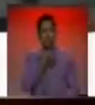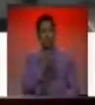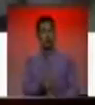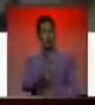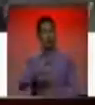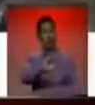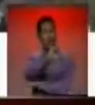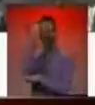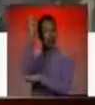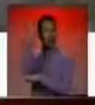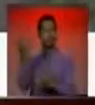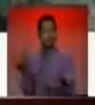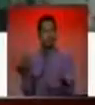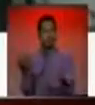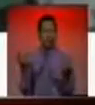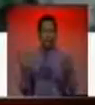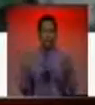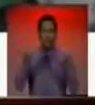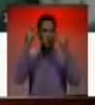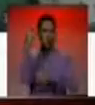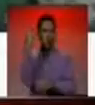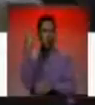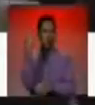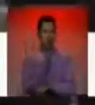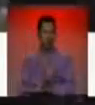las elecciones en una sola vuelta.